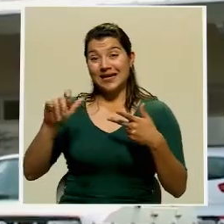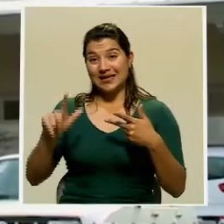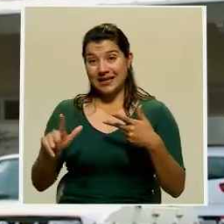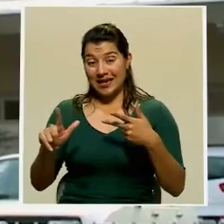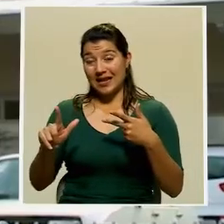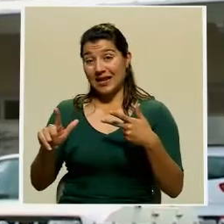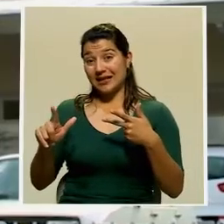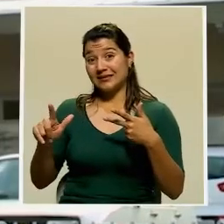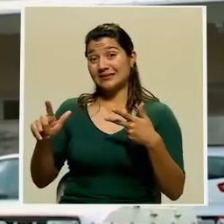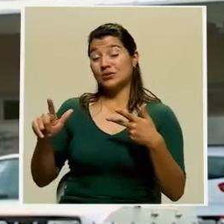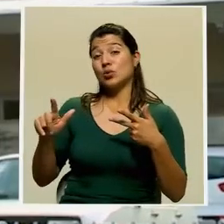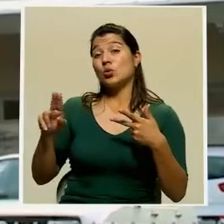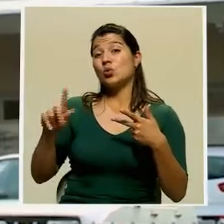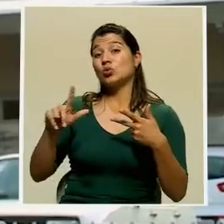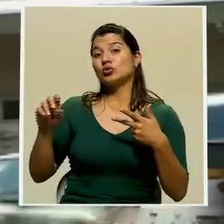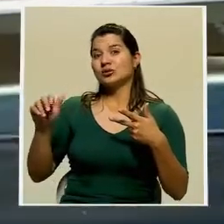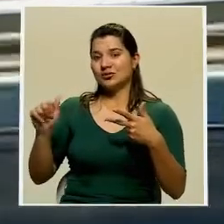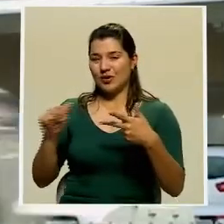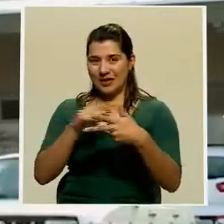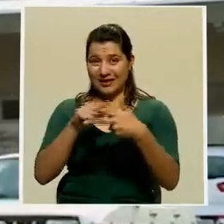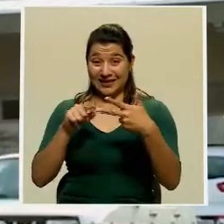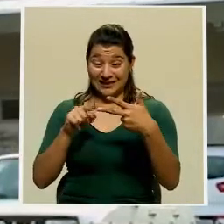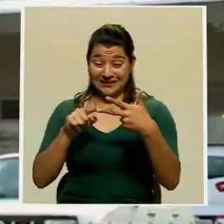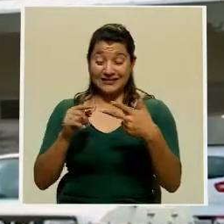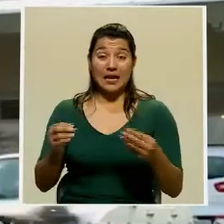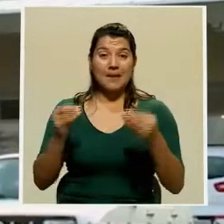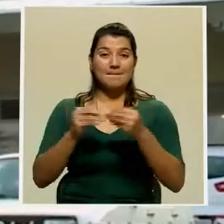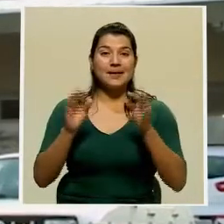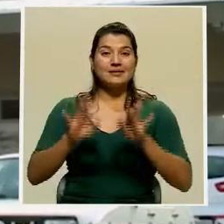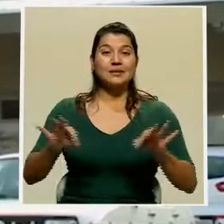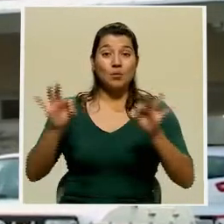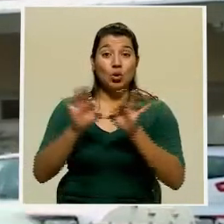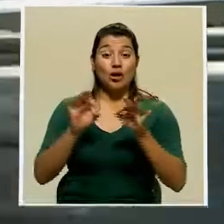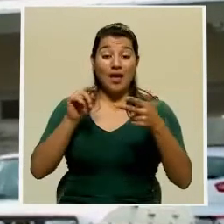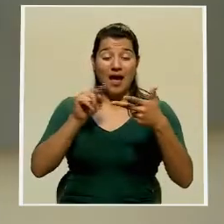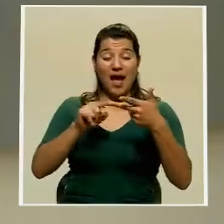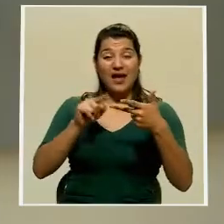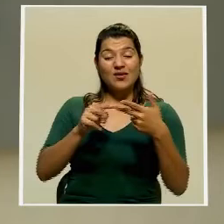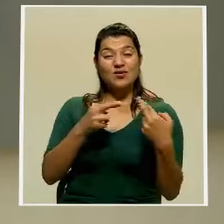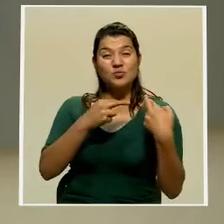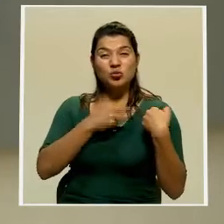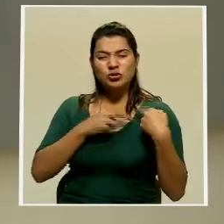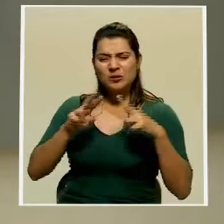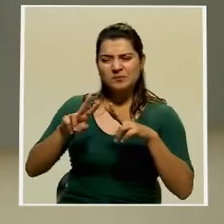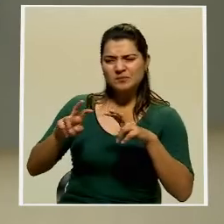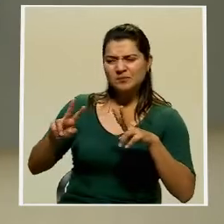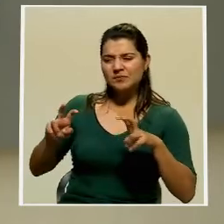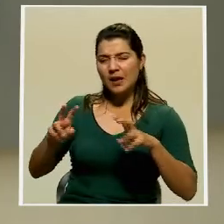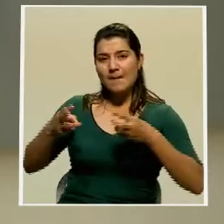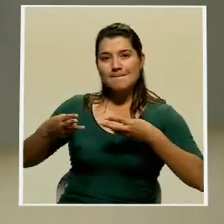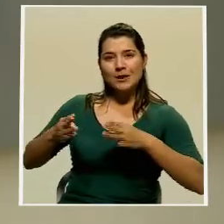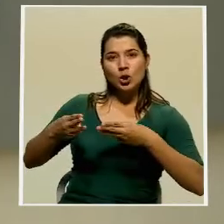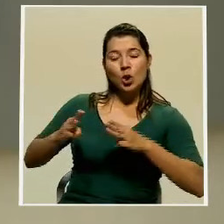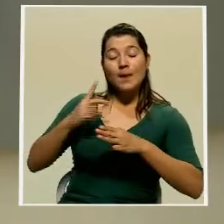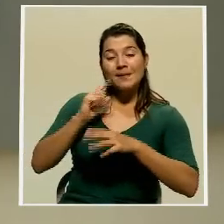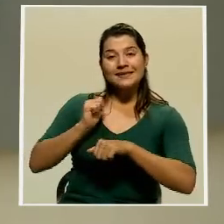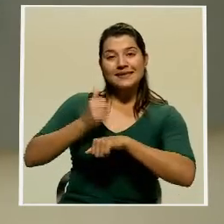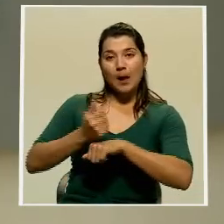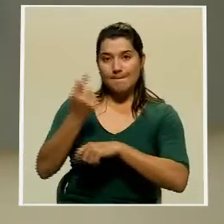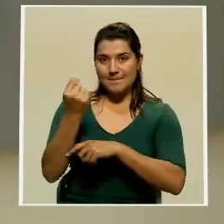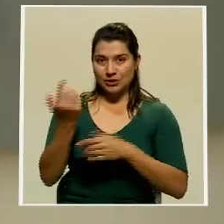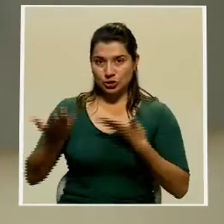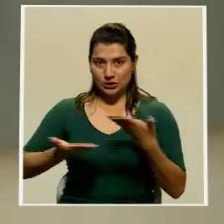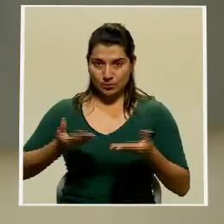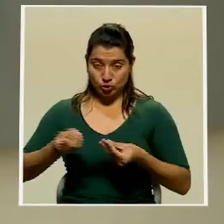una de las más importantes dentro del ARECEP, porque es donde se formulan las metodologías para fijar las tarifas de los servicios públicos y establecer los parámetros